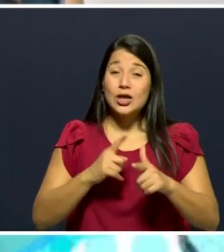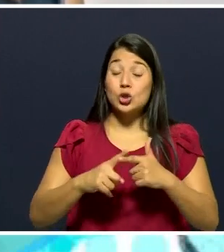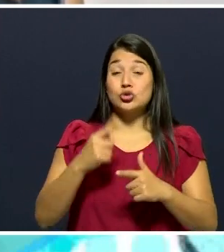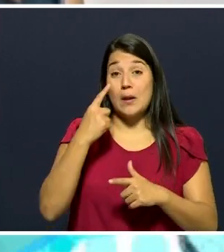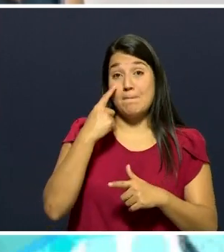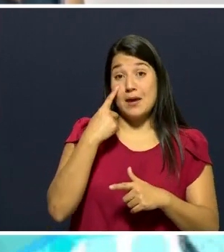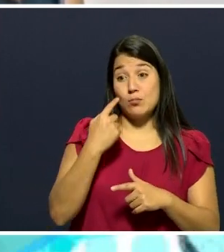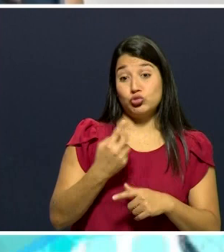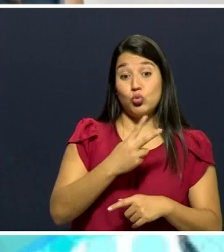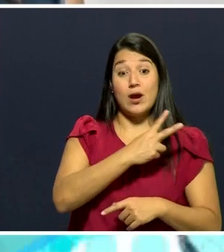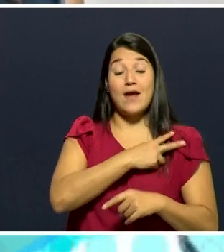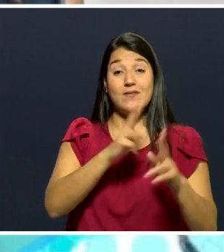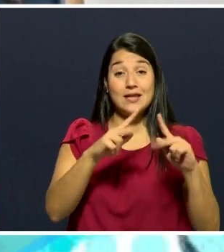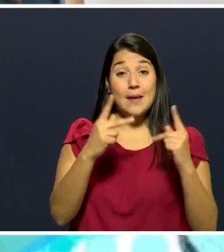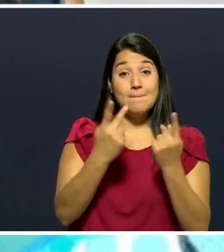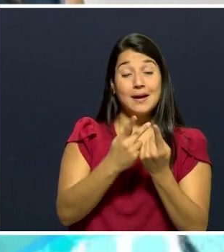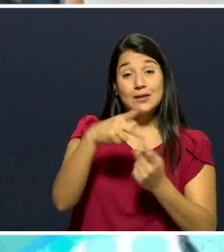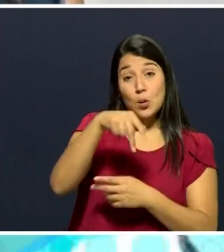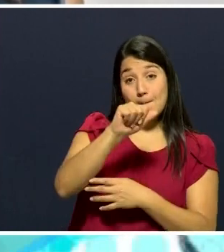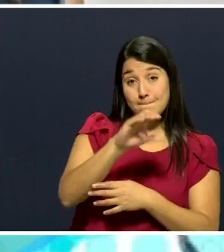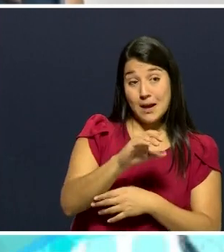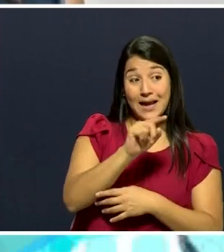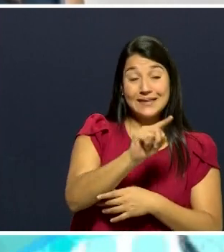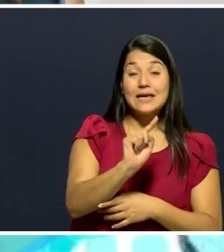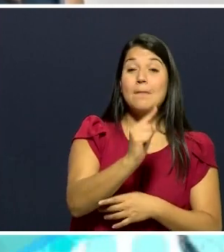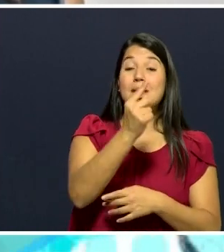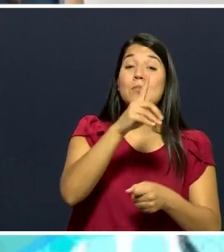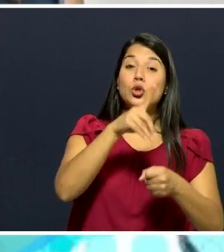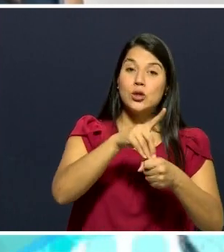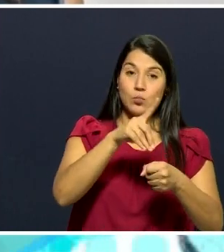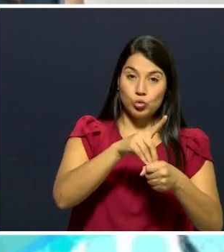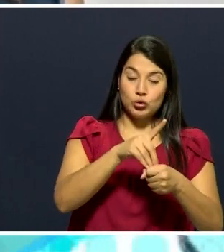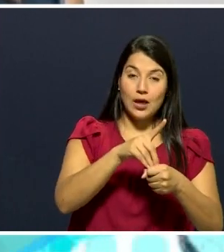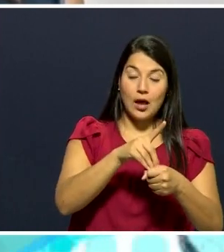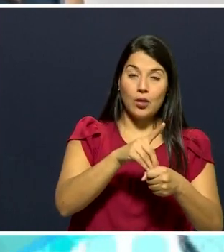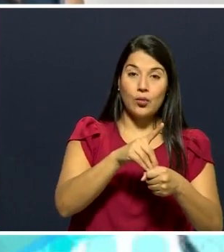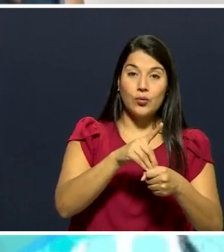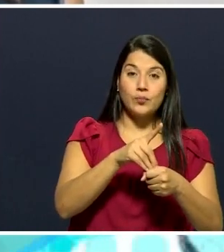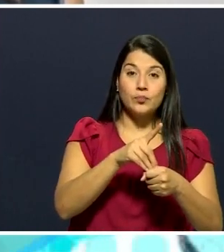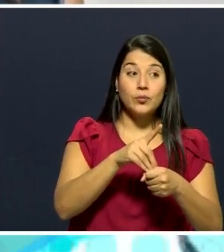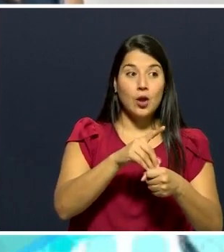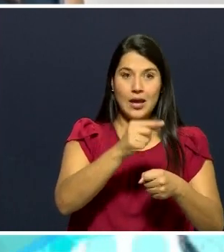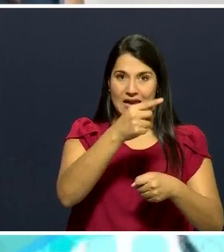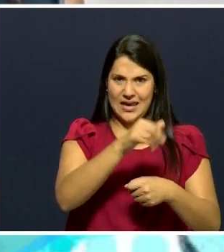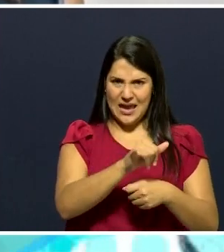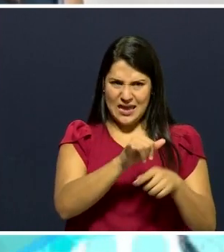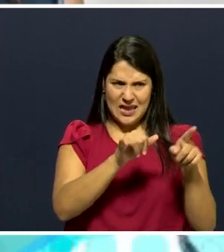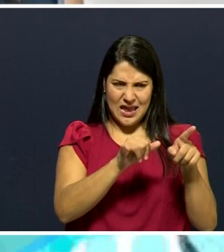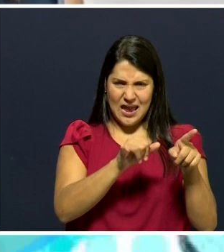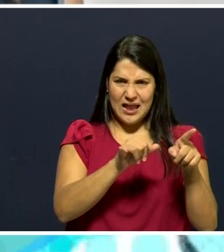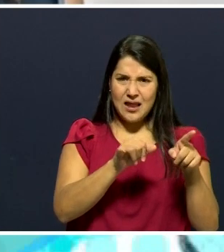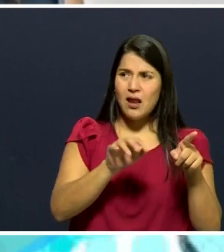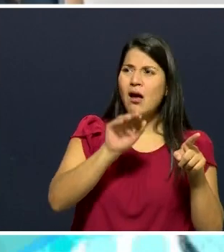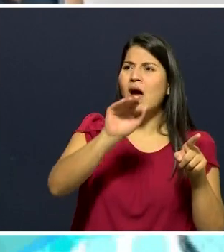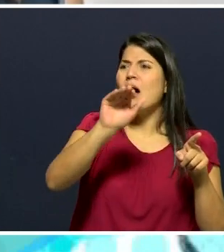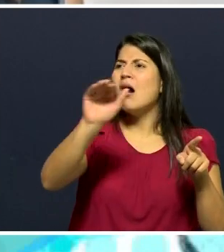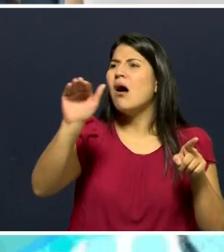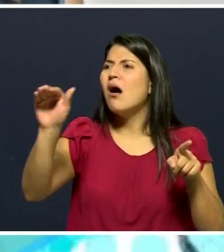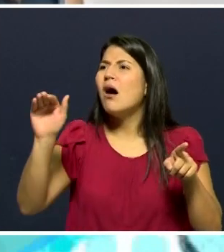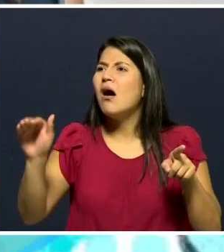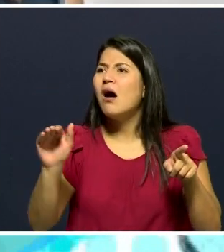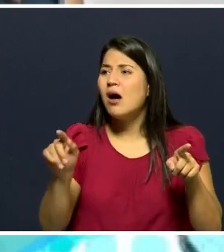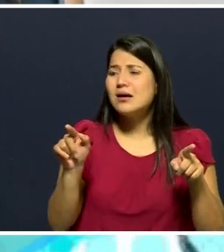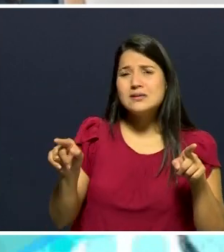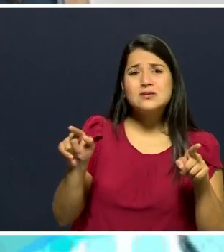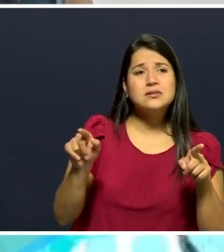Partido Acción Ciudadana, que es el primer diputado que se presentó así, como el primer diputado abiertamente gay, llamando a votar a que el